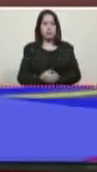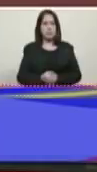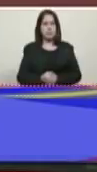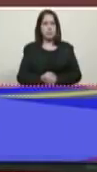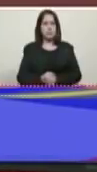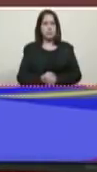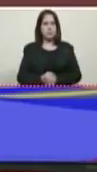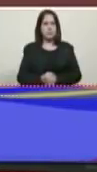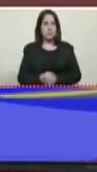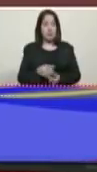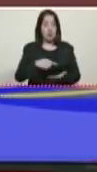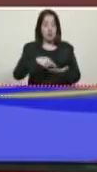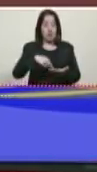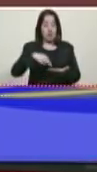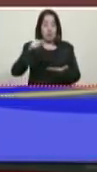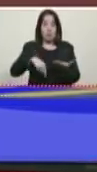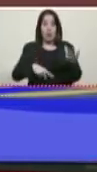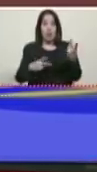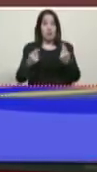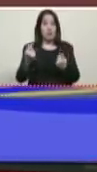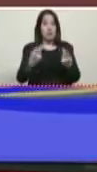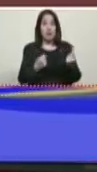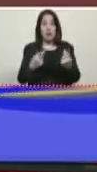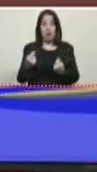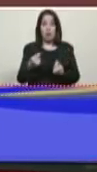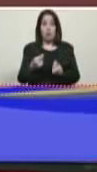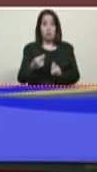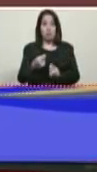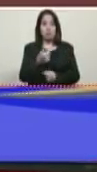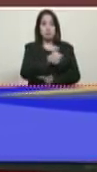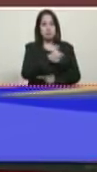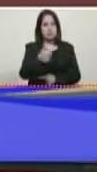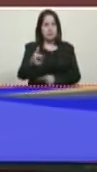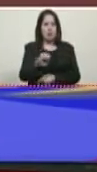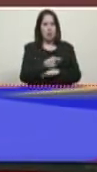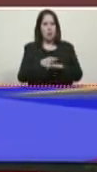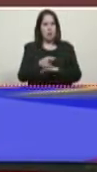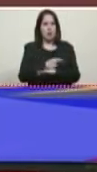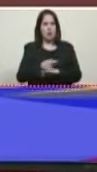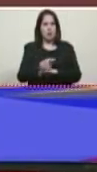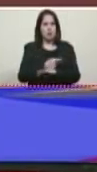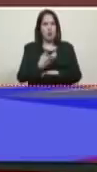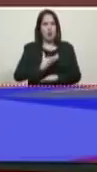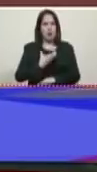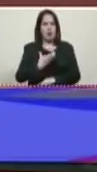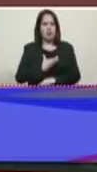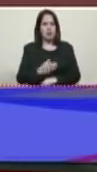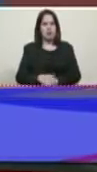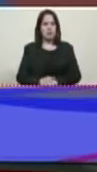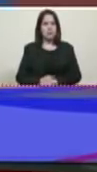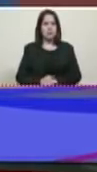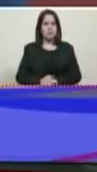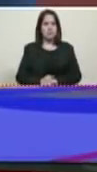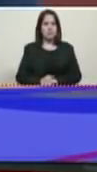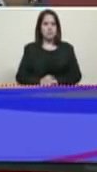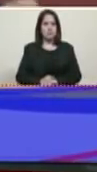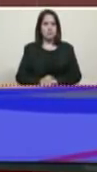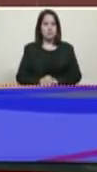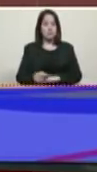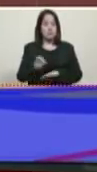con recursos para gobernaciones y alcaldía del gobierno